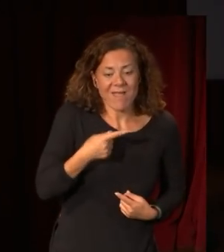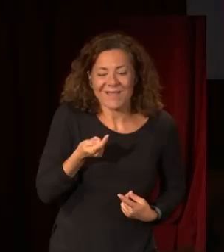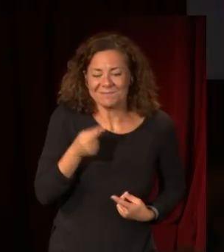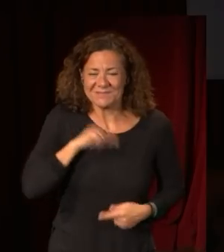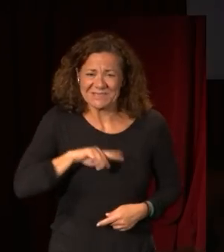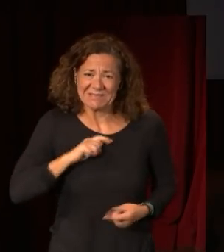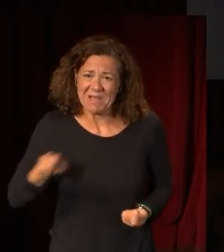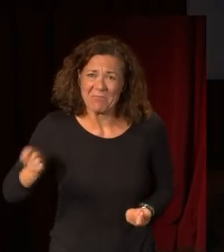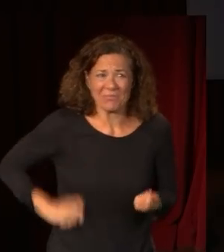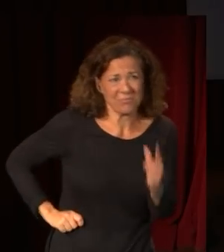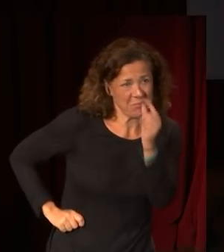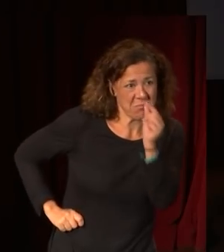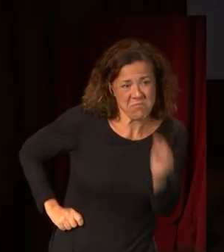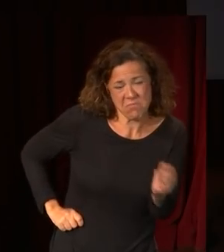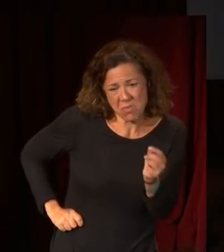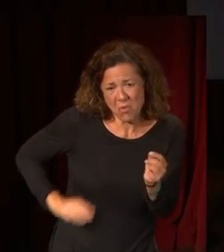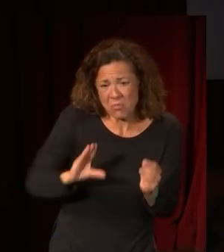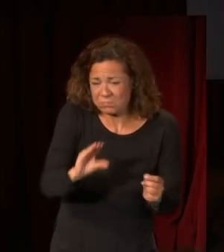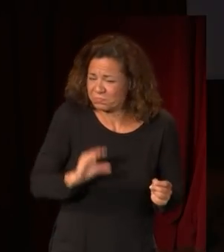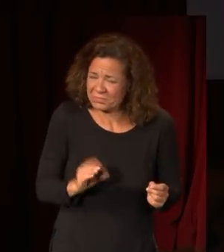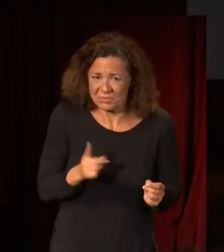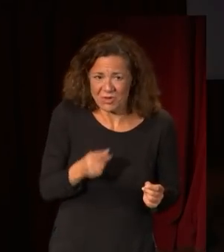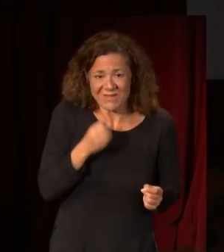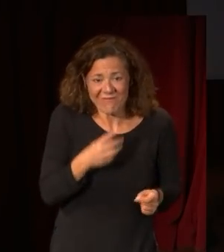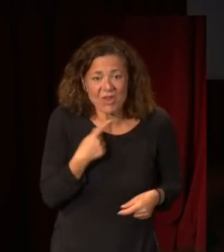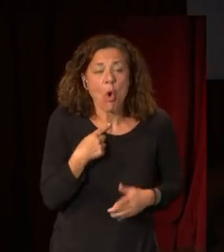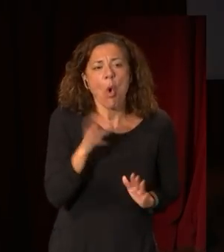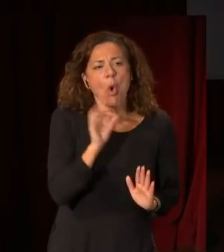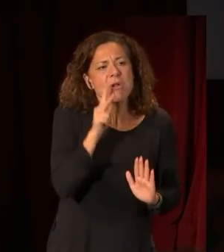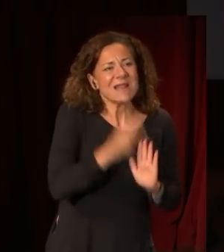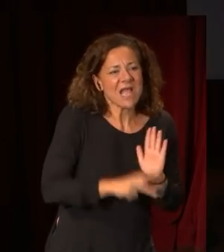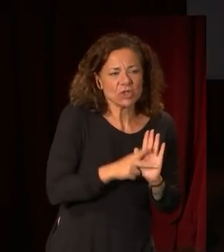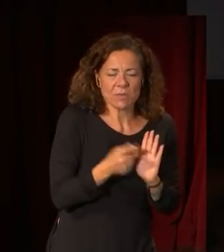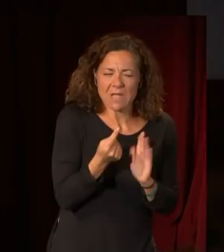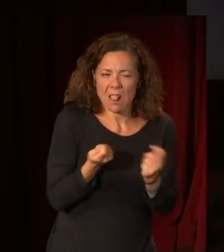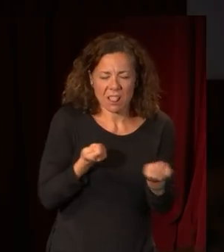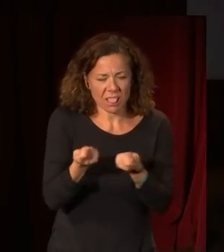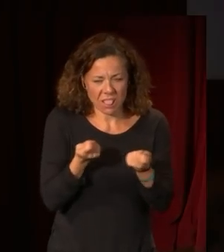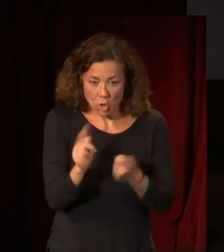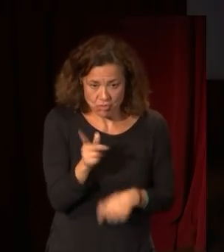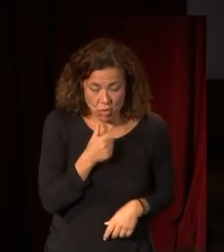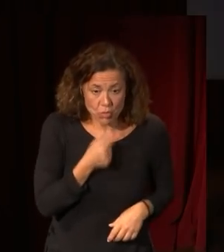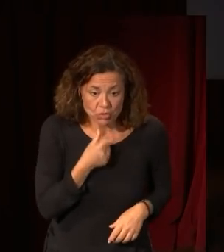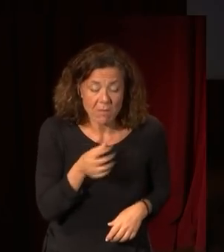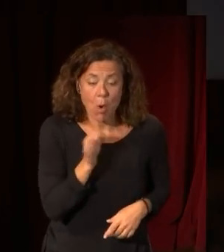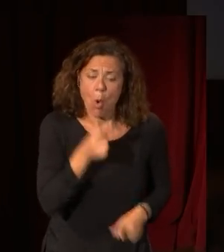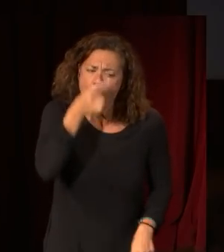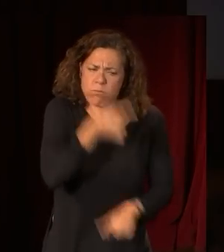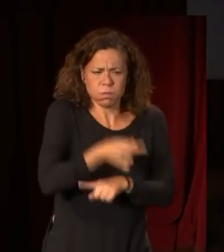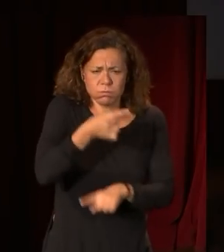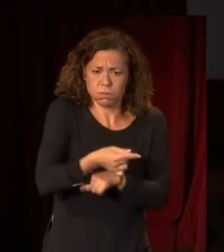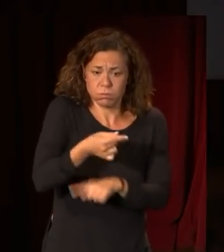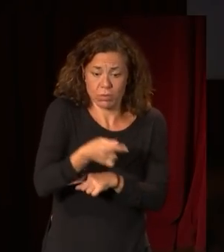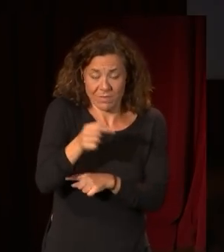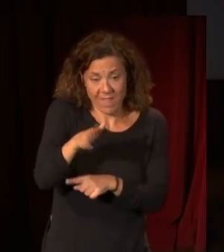no no le convenían las las normas tan restrictivas y tan imperativas de